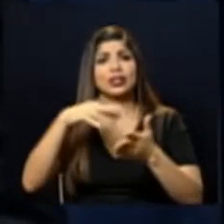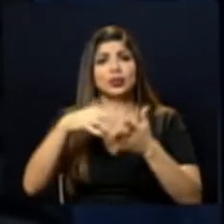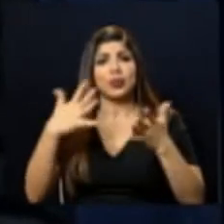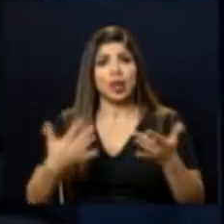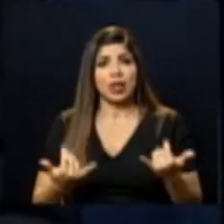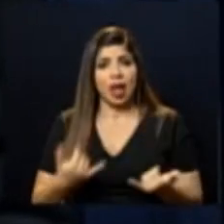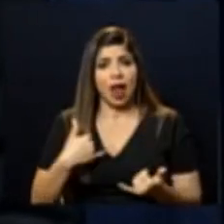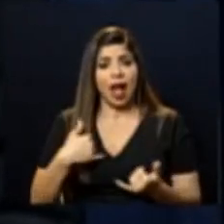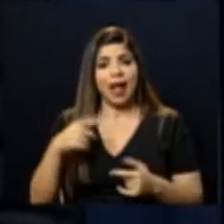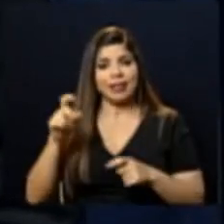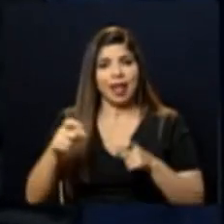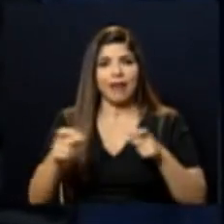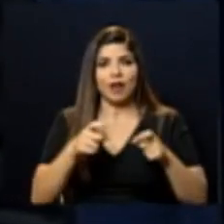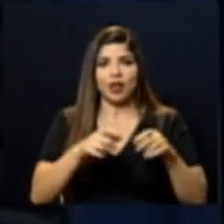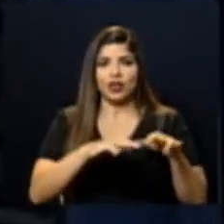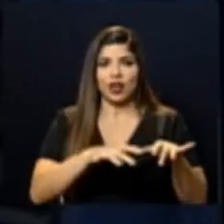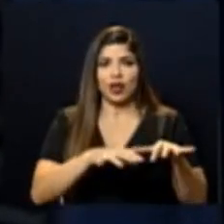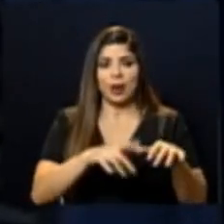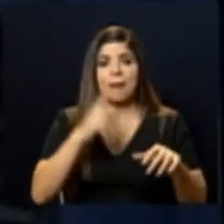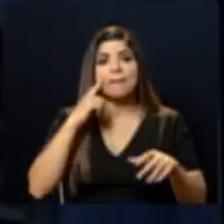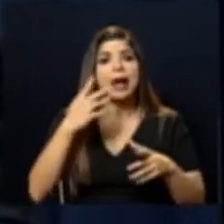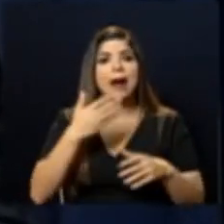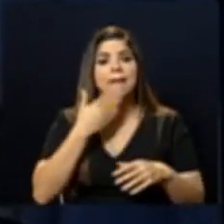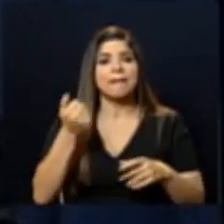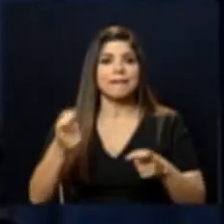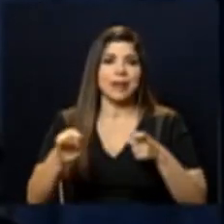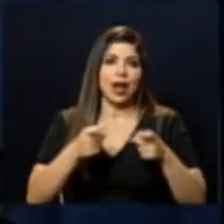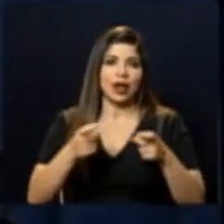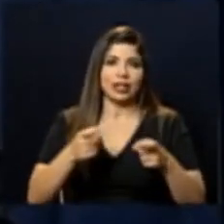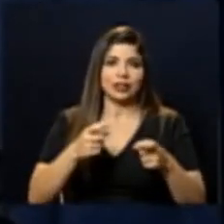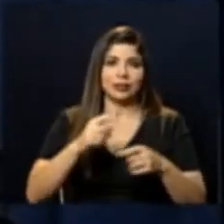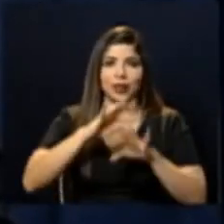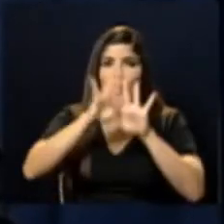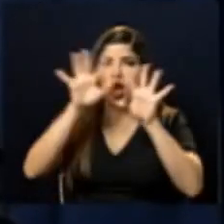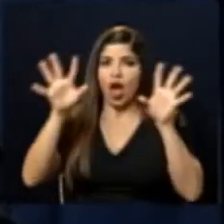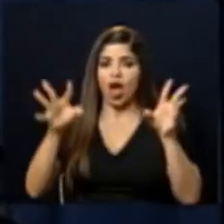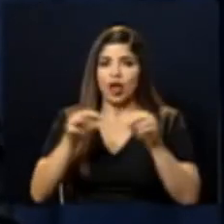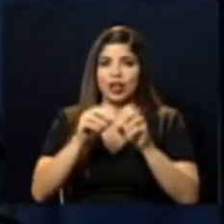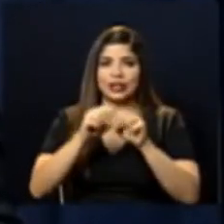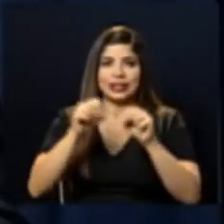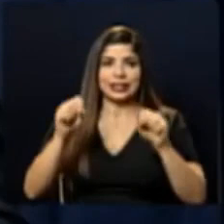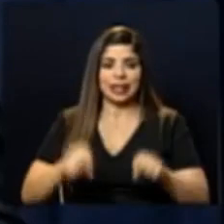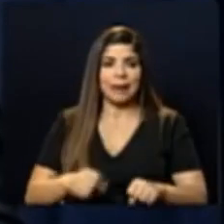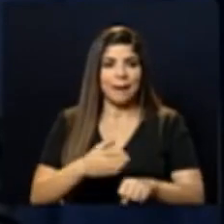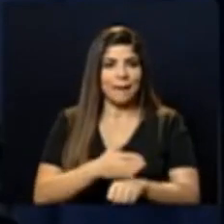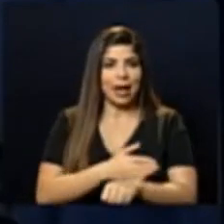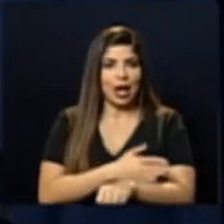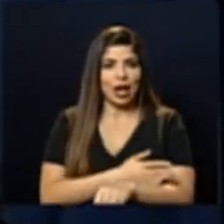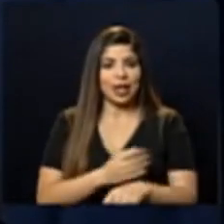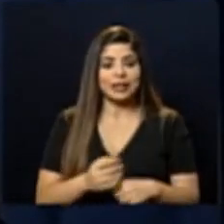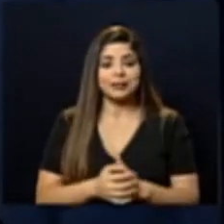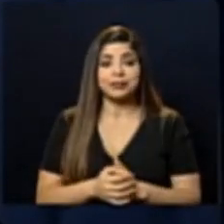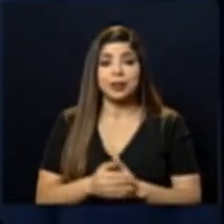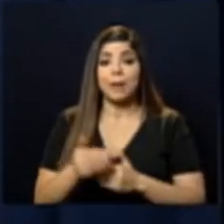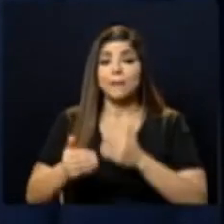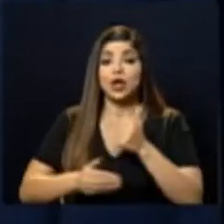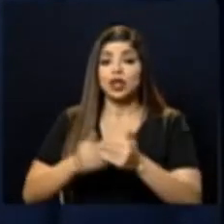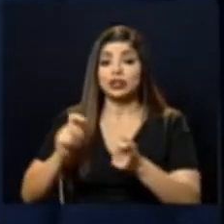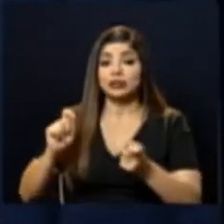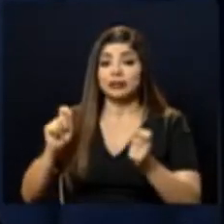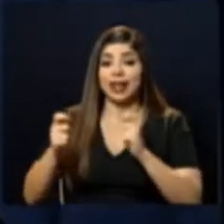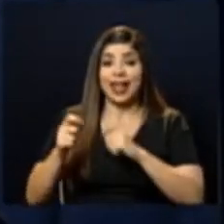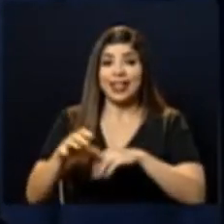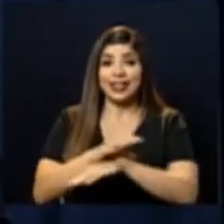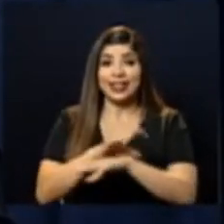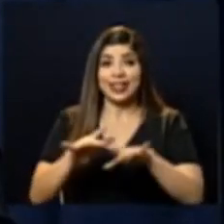que tenemos para hacer una mejor gestión de todo el sistema. El proceso de digitalización